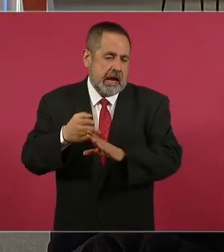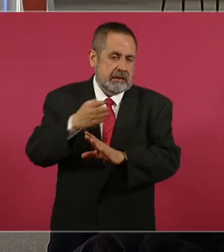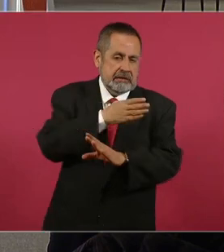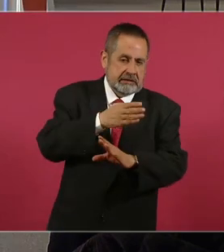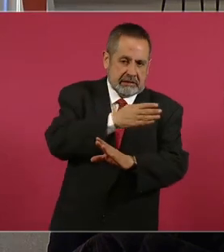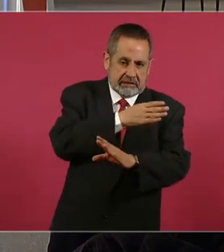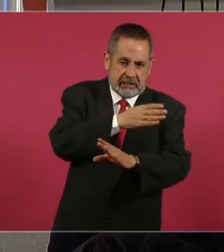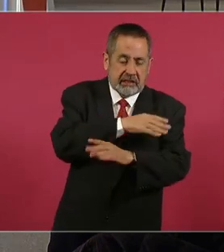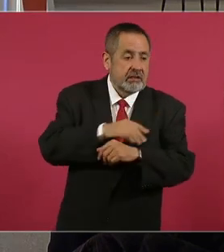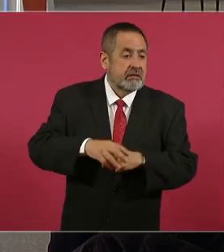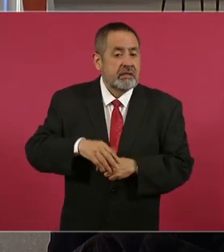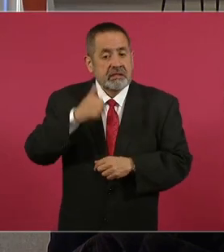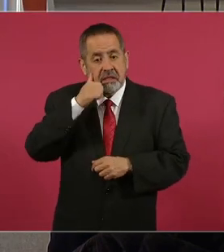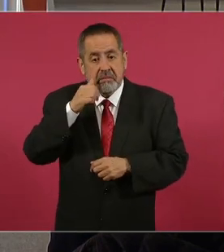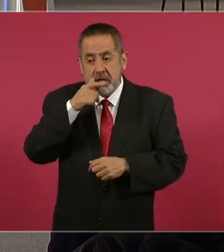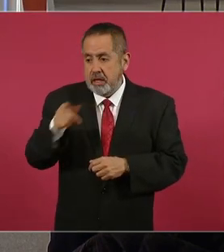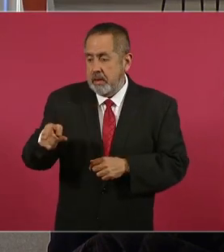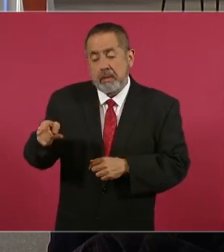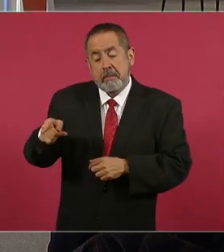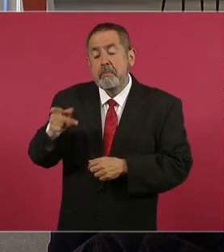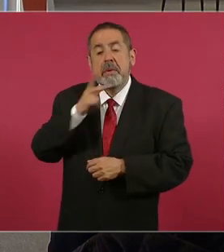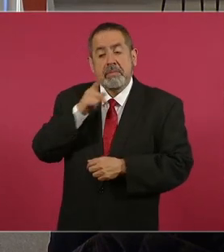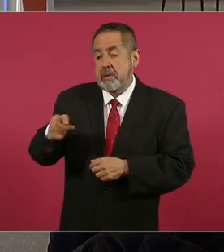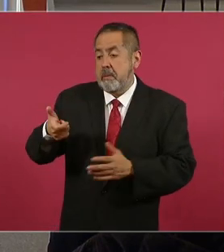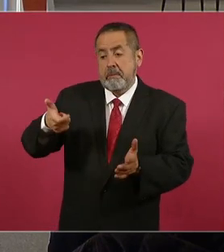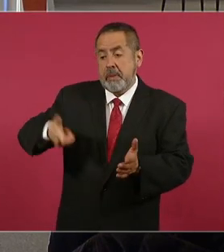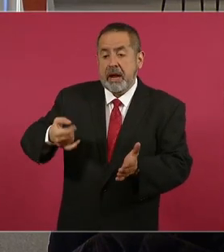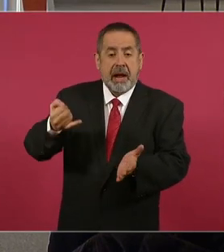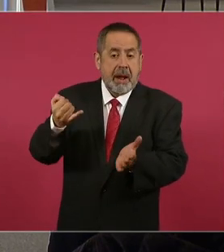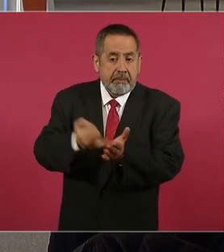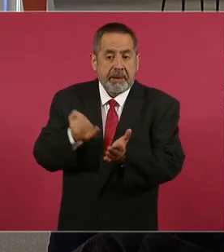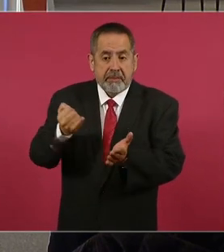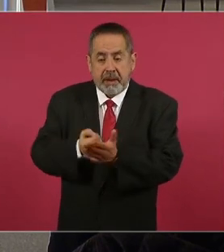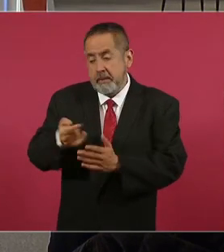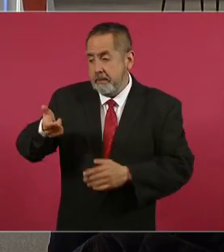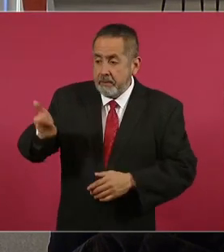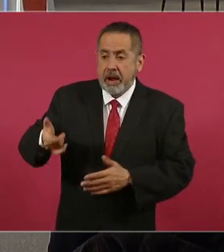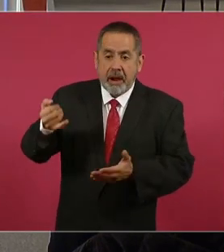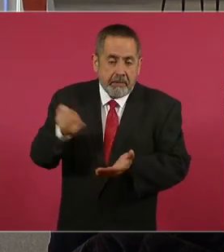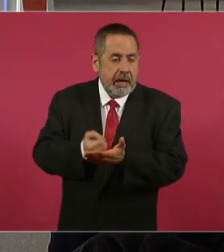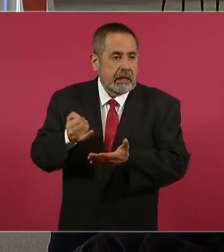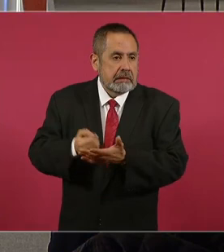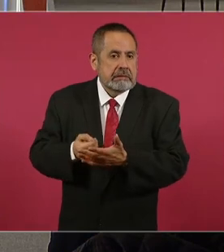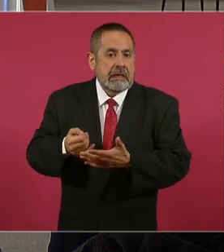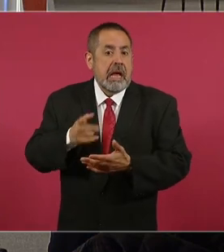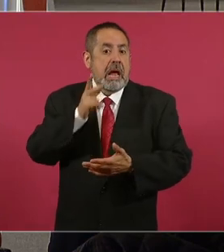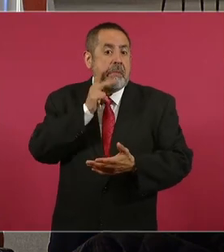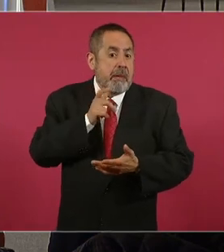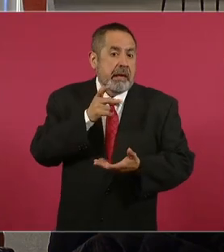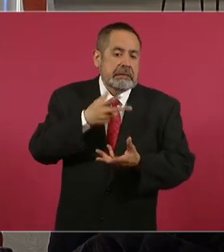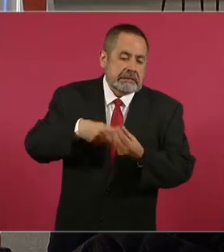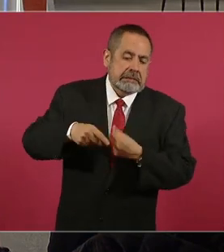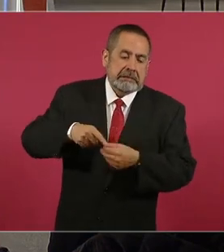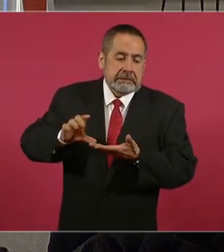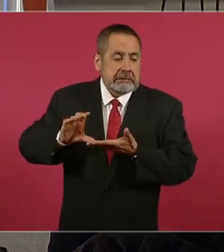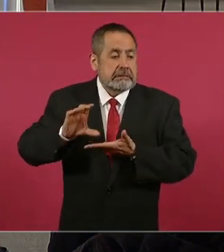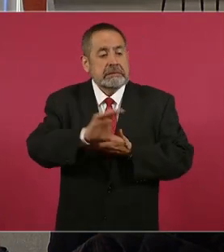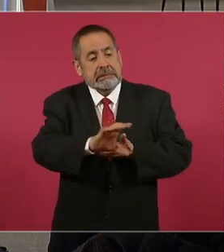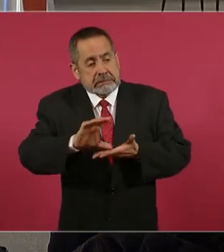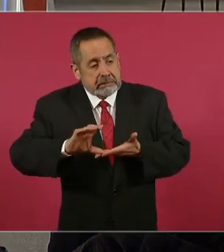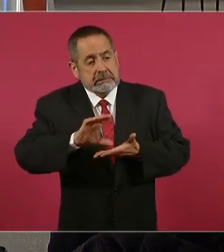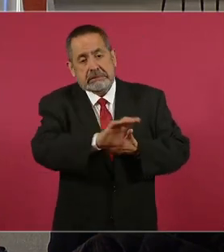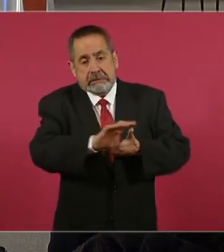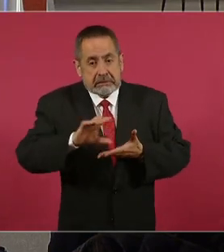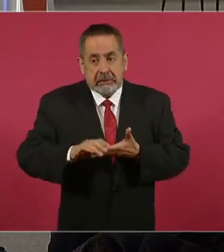la carga fiscal aplicable a Pemex comprometió su situación financiera porque se destinaban